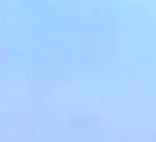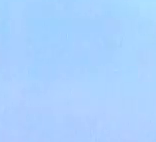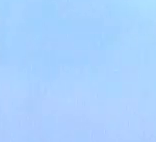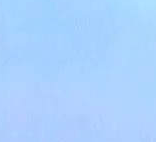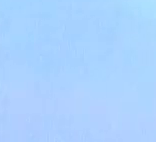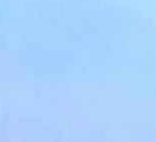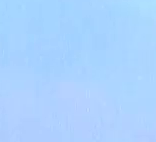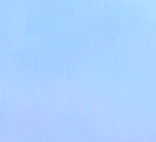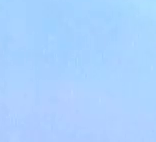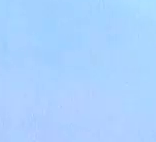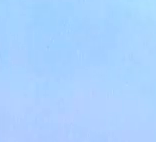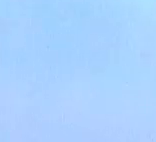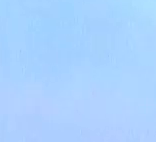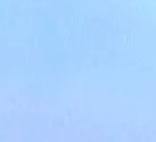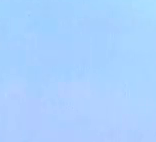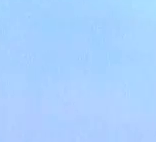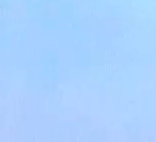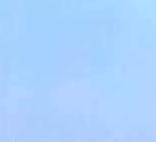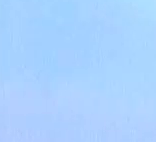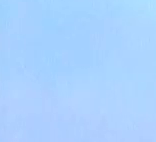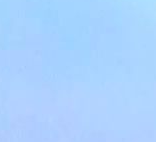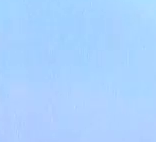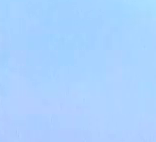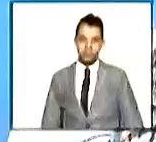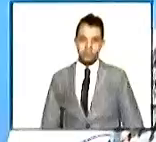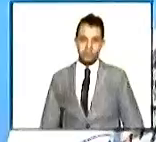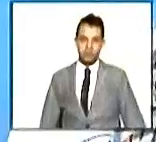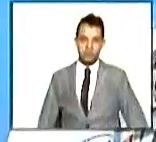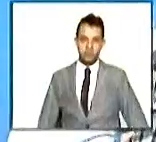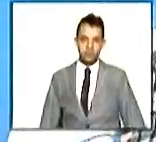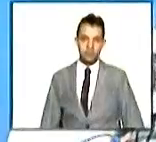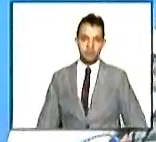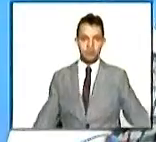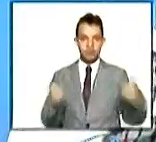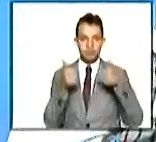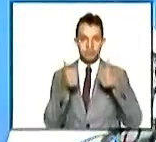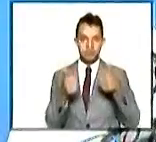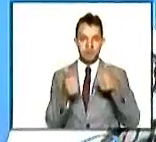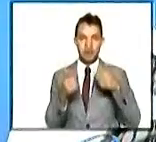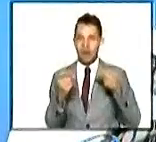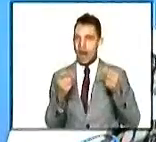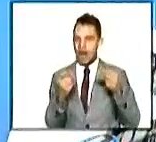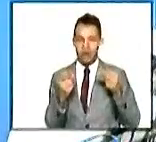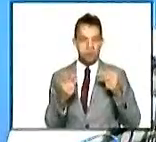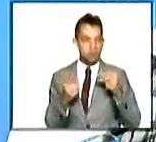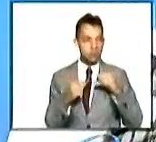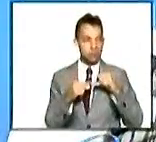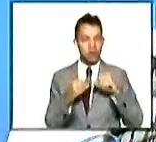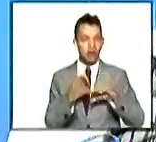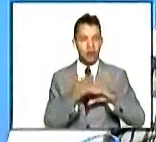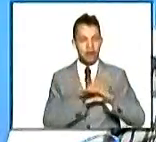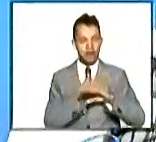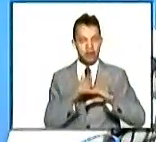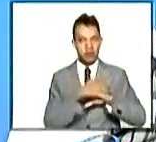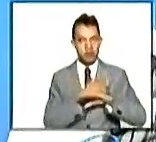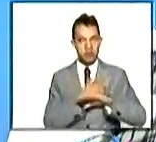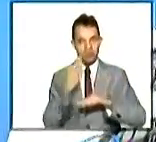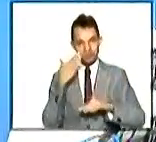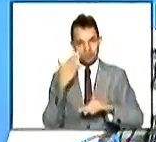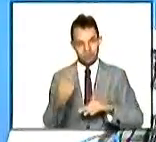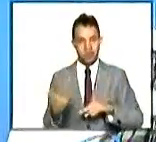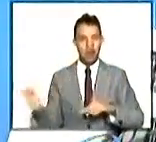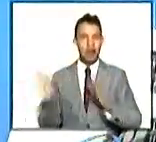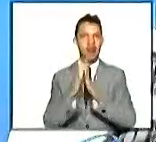para la enfermedad vascular. Basulati. Bueno, vamos, para que nos rinda un poquito. Ah, pero antes, mostremos el